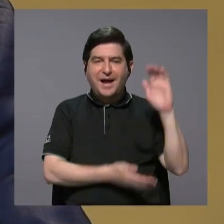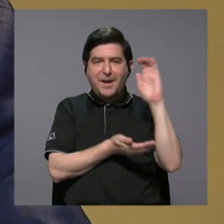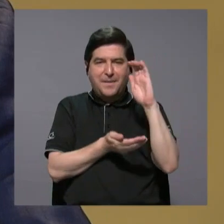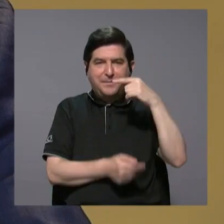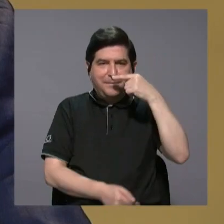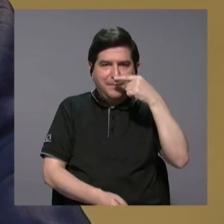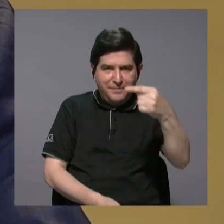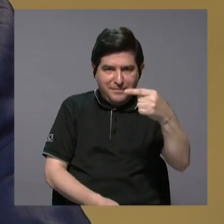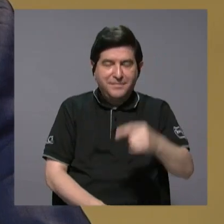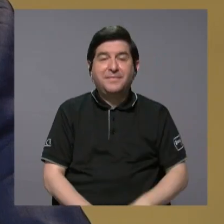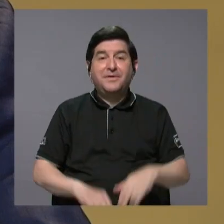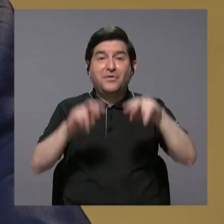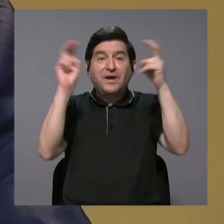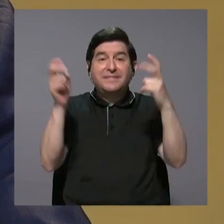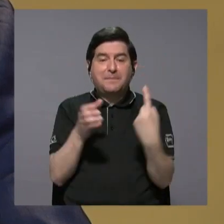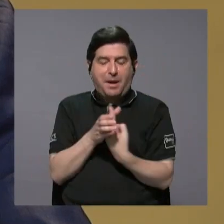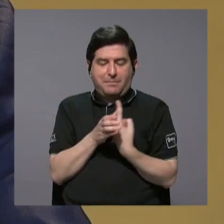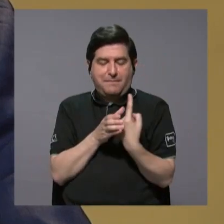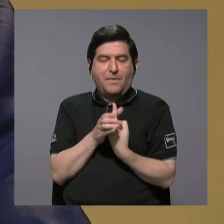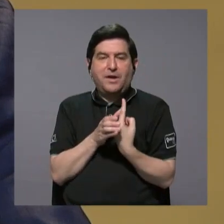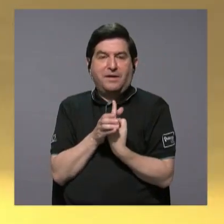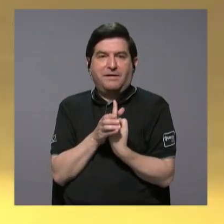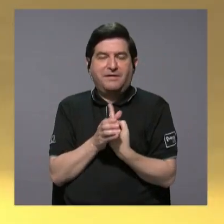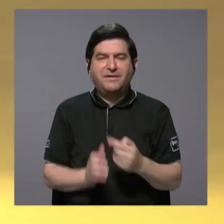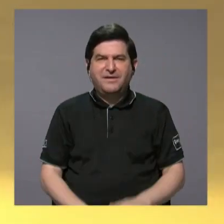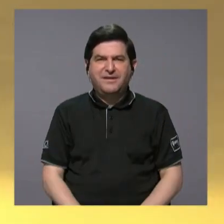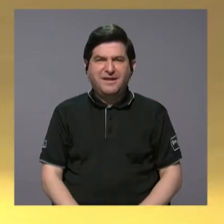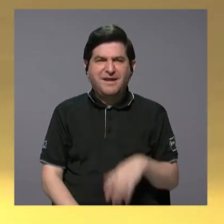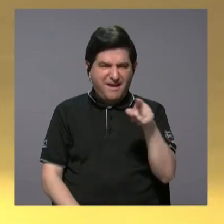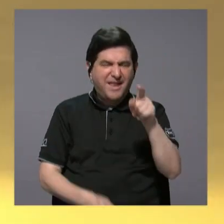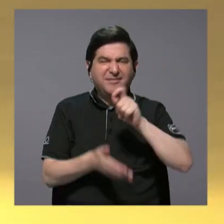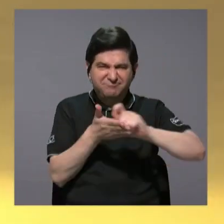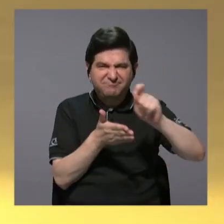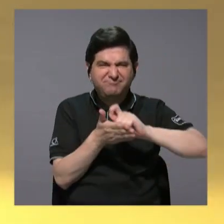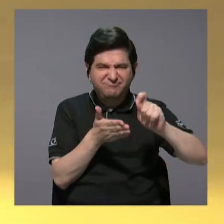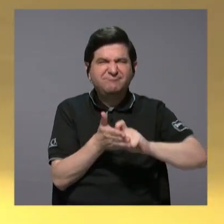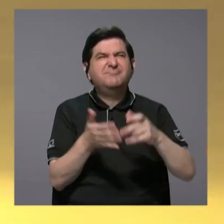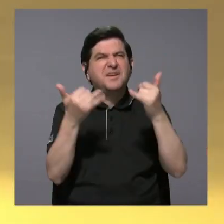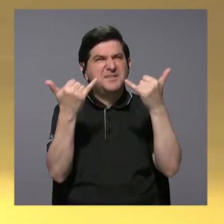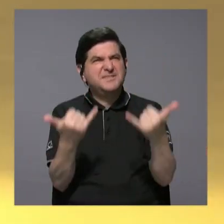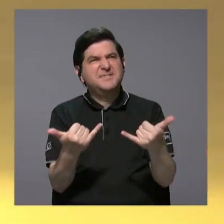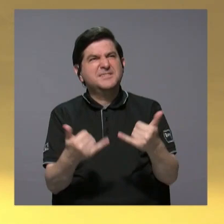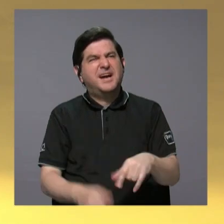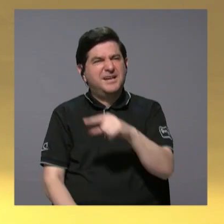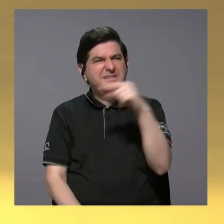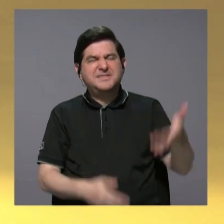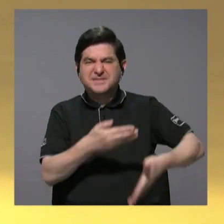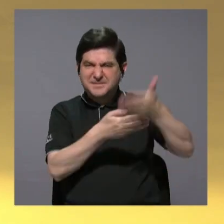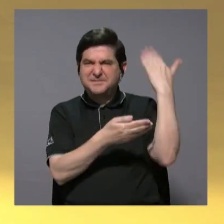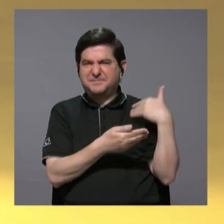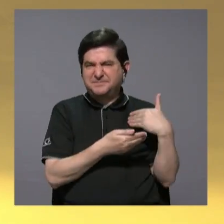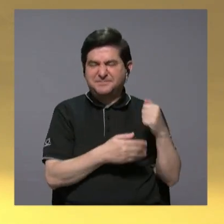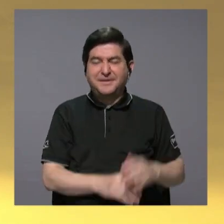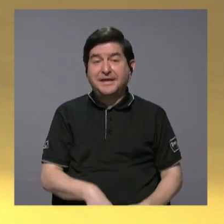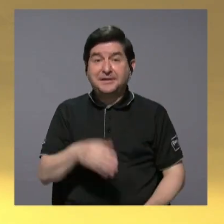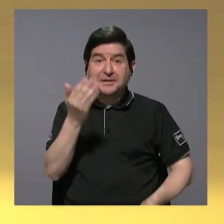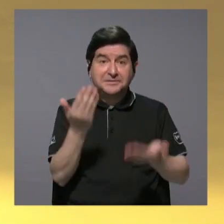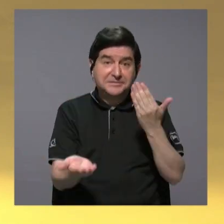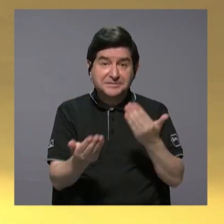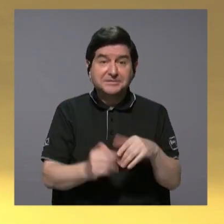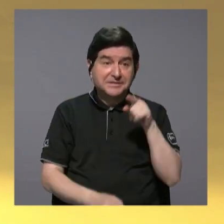referido al tema de los monopolios, sobre el que escribió hace algunas semanas, y que tal vez